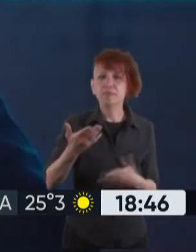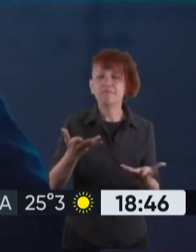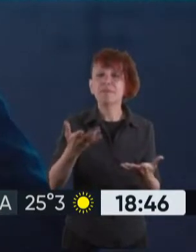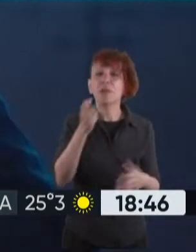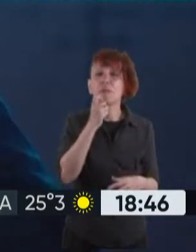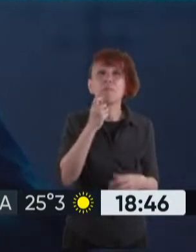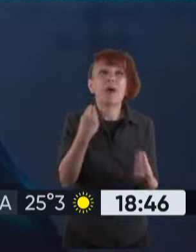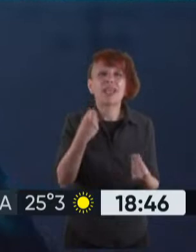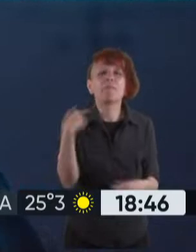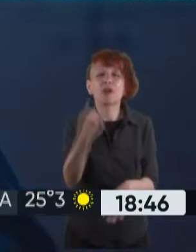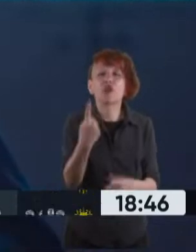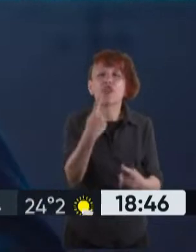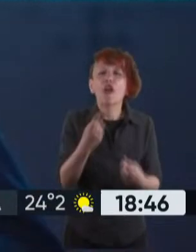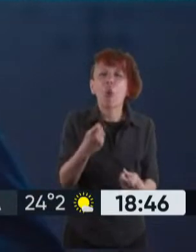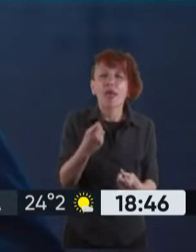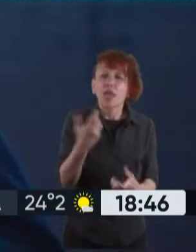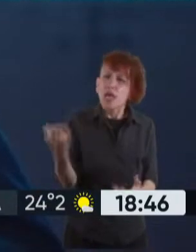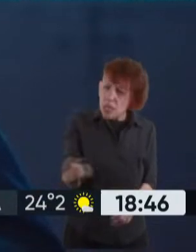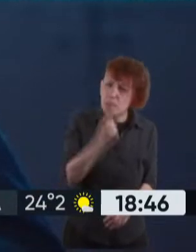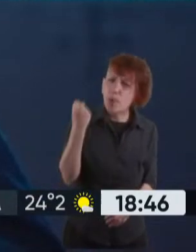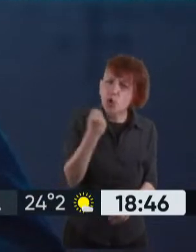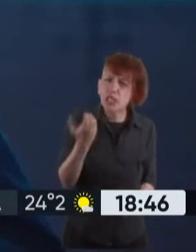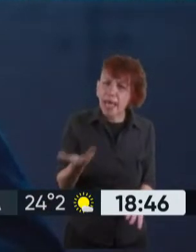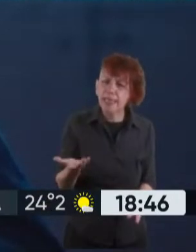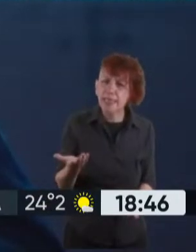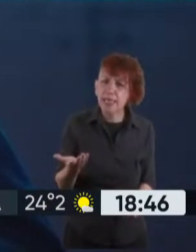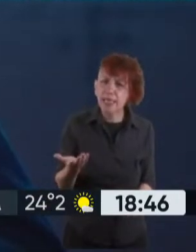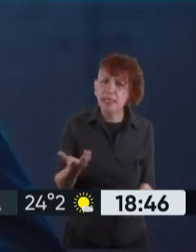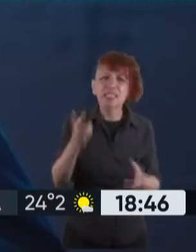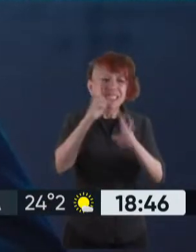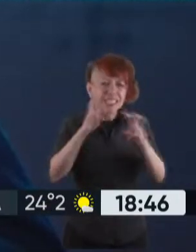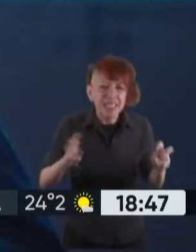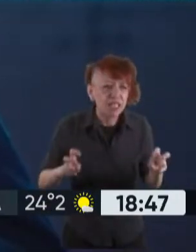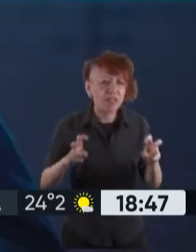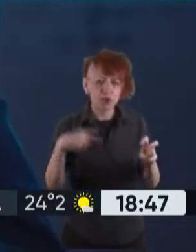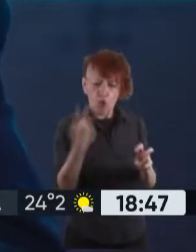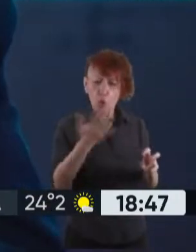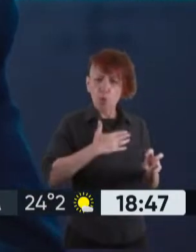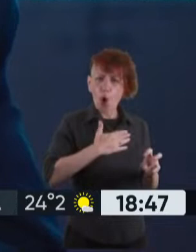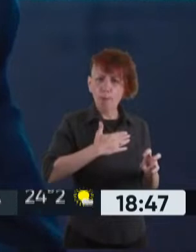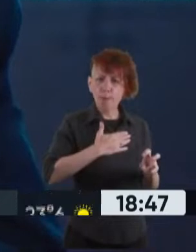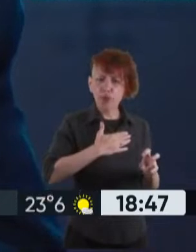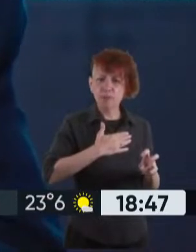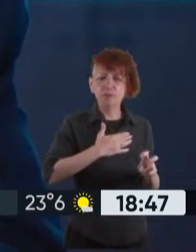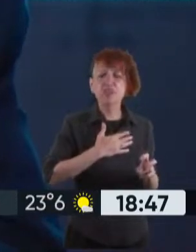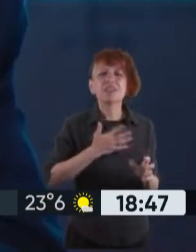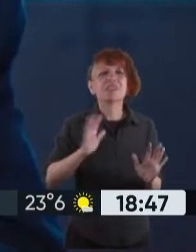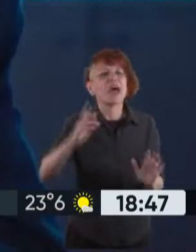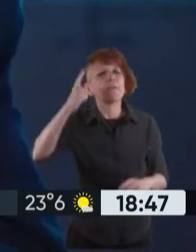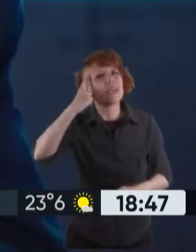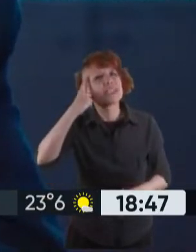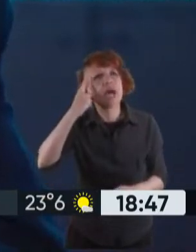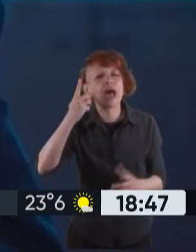que es tener nuestra propia capacidad científica. No pensemos ya en